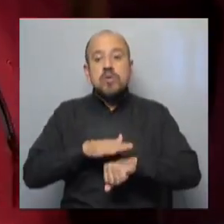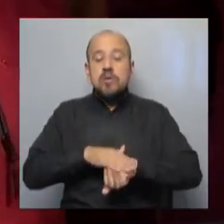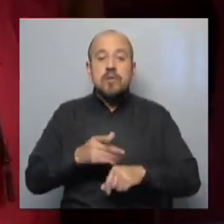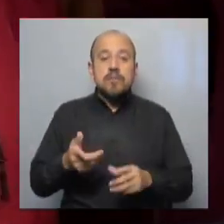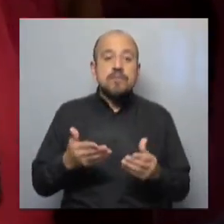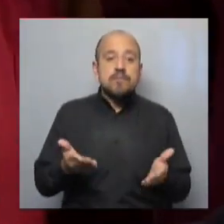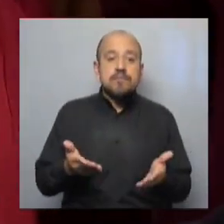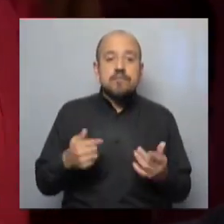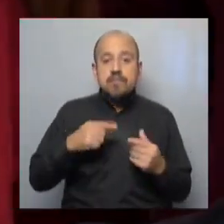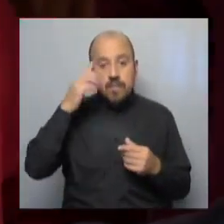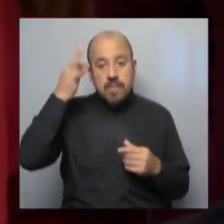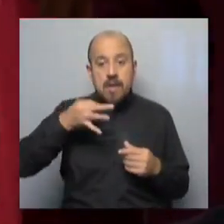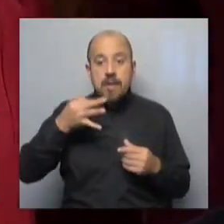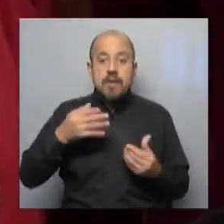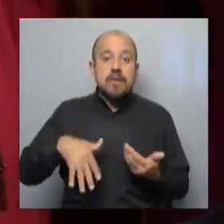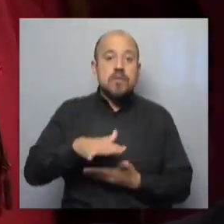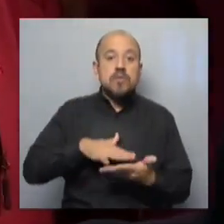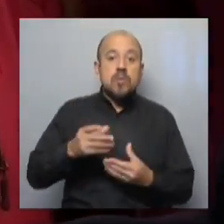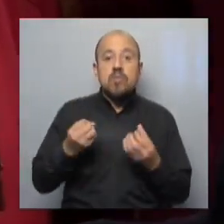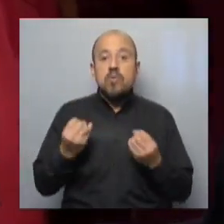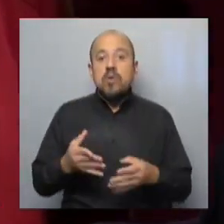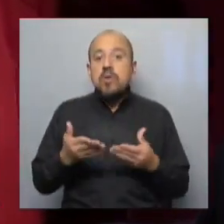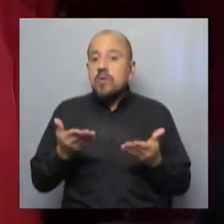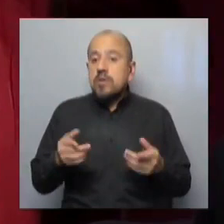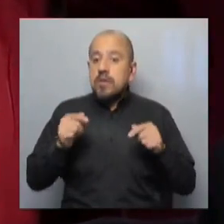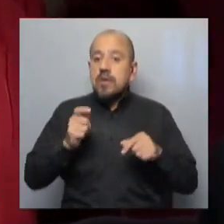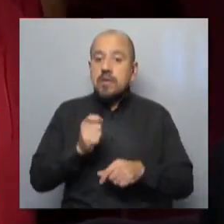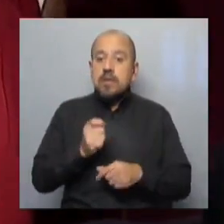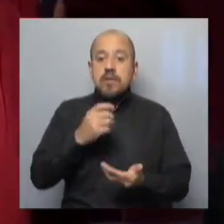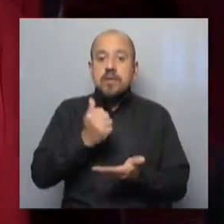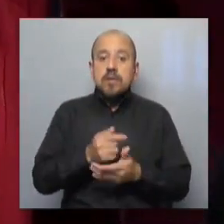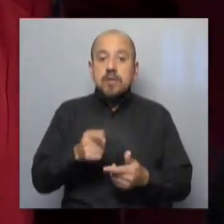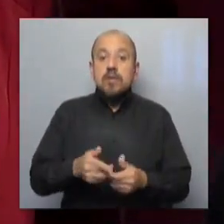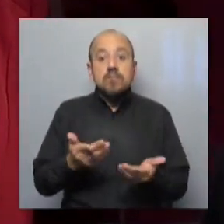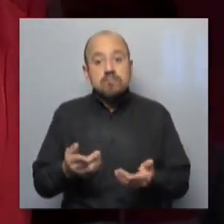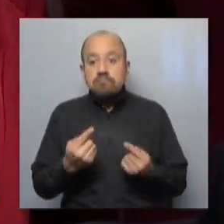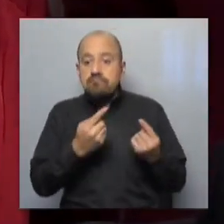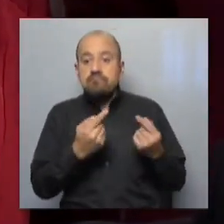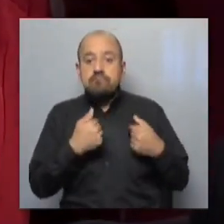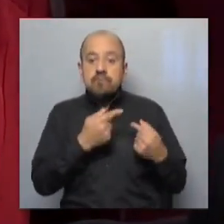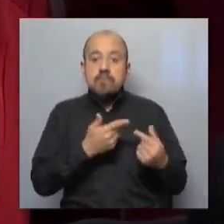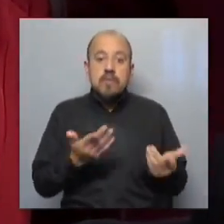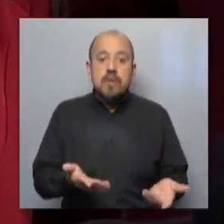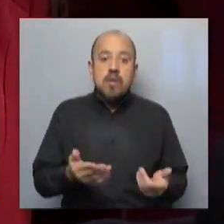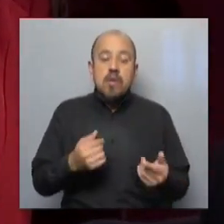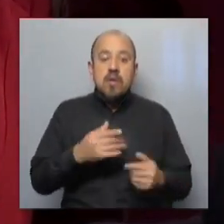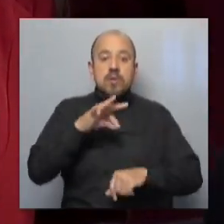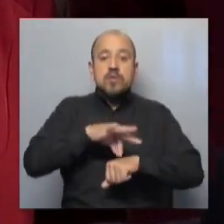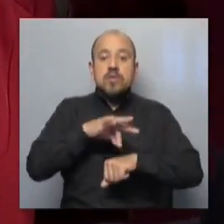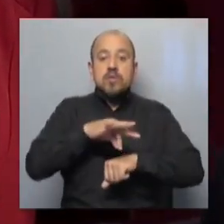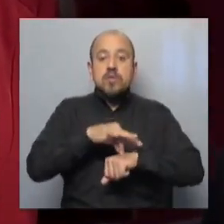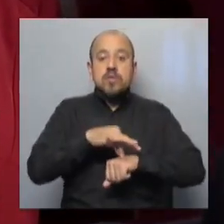darnos la realidad de la situación porque quienes quedaron acá con este barco fueron 10 doctores